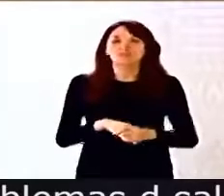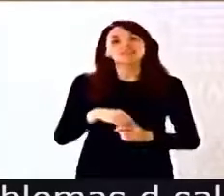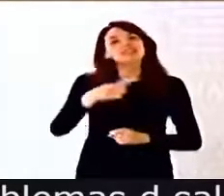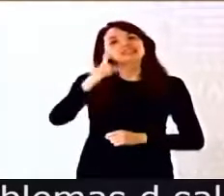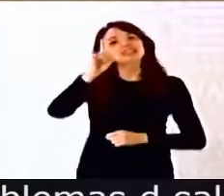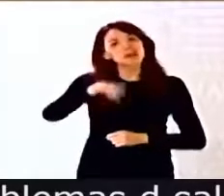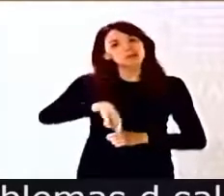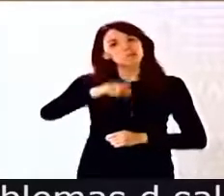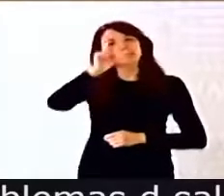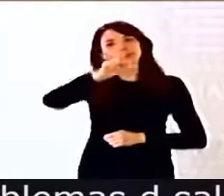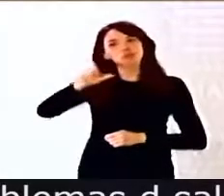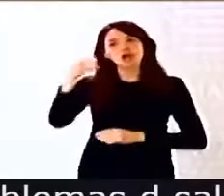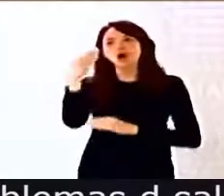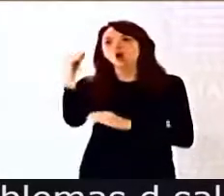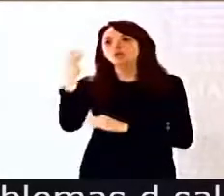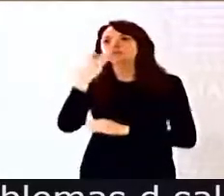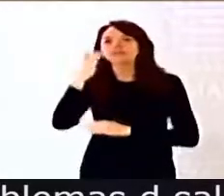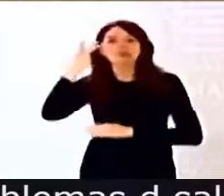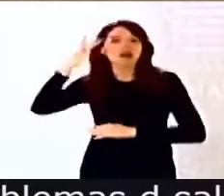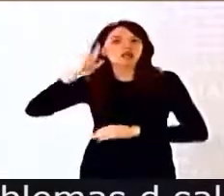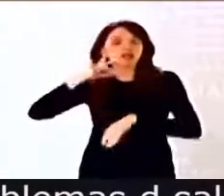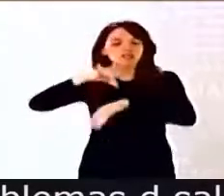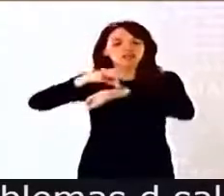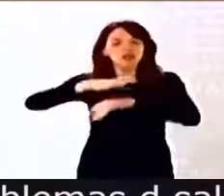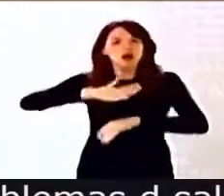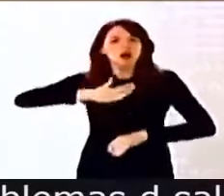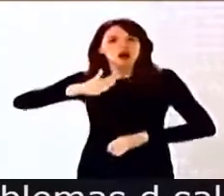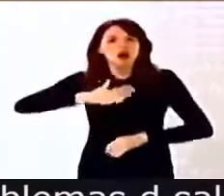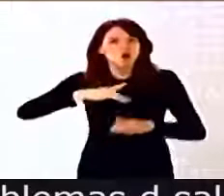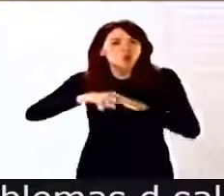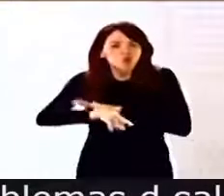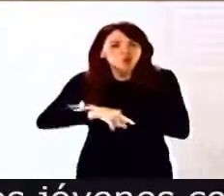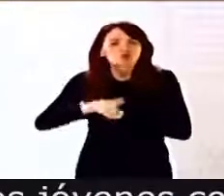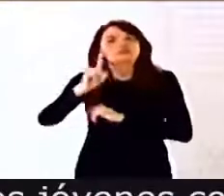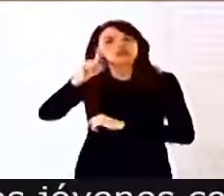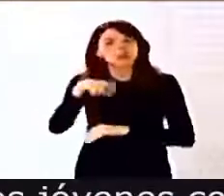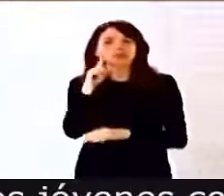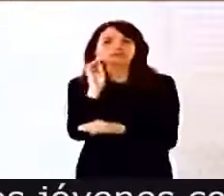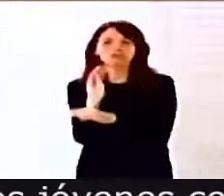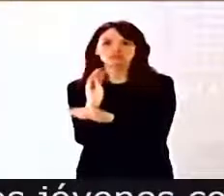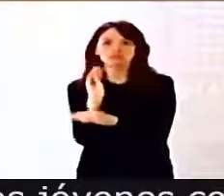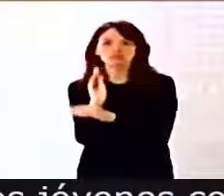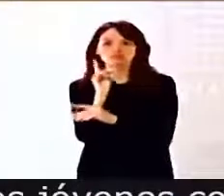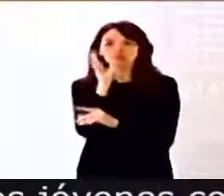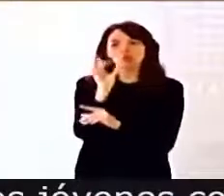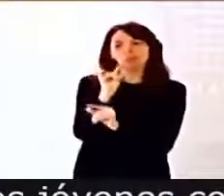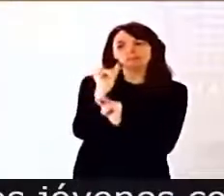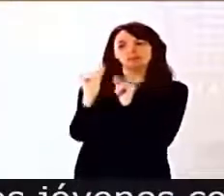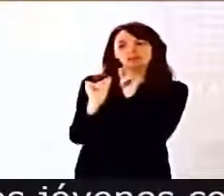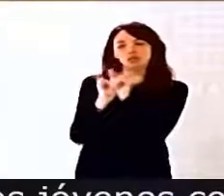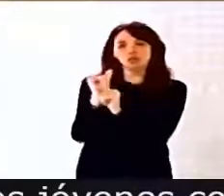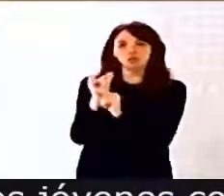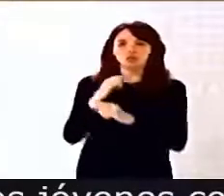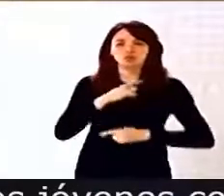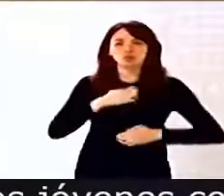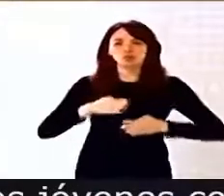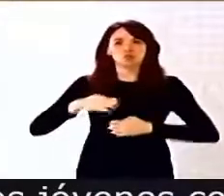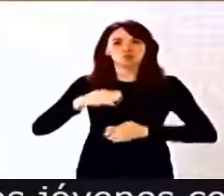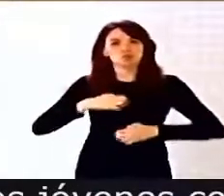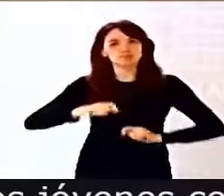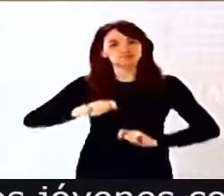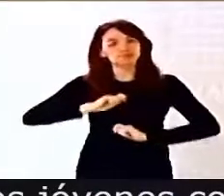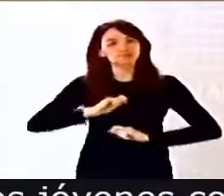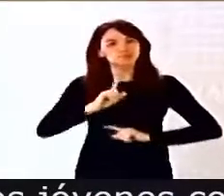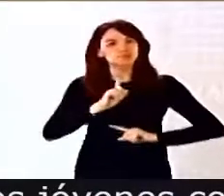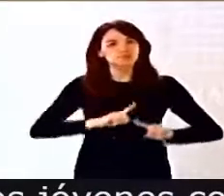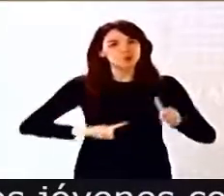con las personas jóvenes que tienen asma o que tienen un asma severa, también tengamos cuidado, porque el virus está generando problemas respiratorios